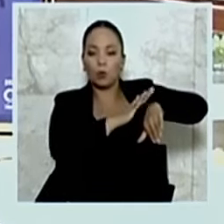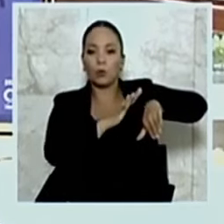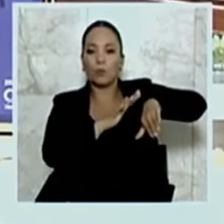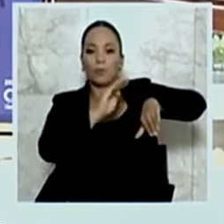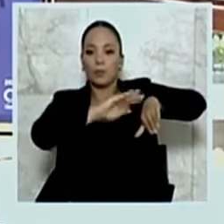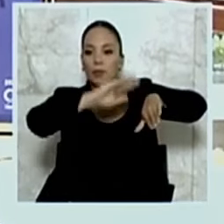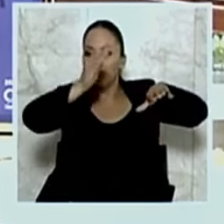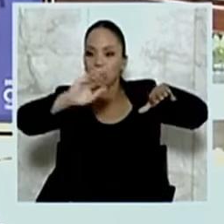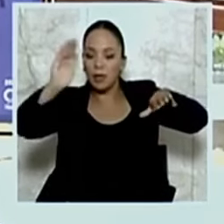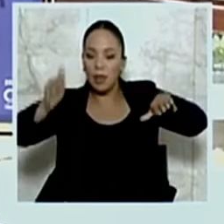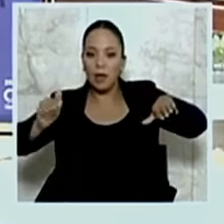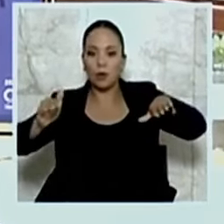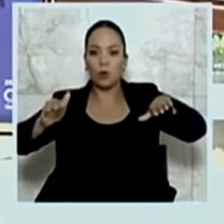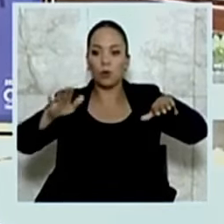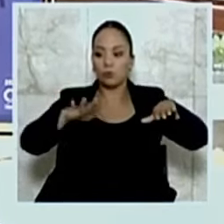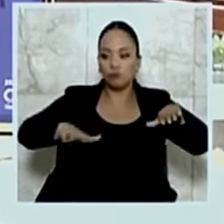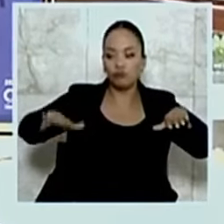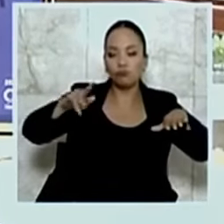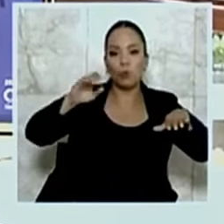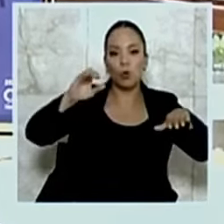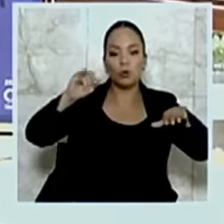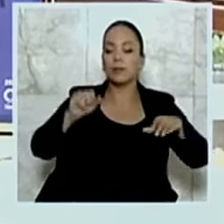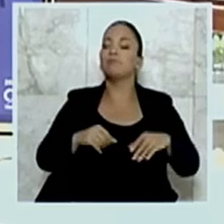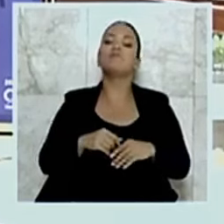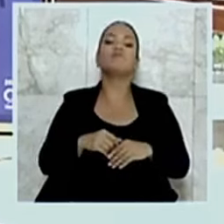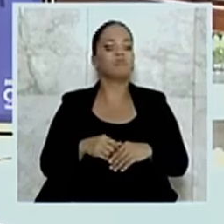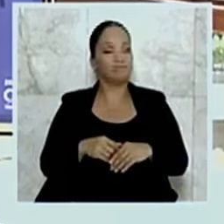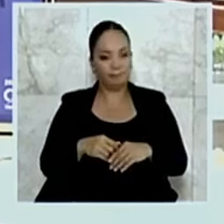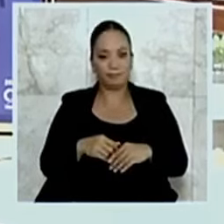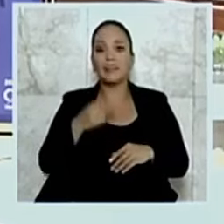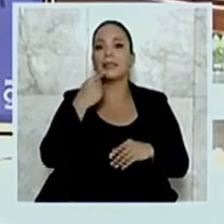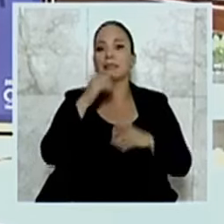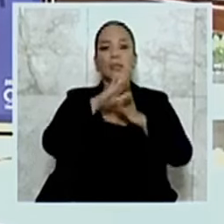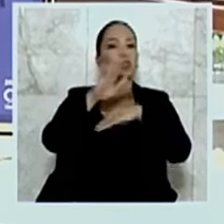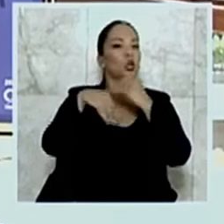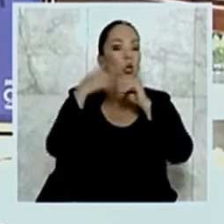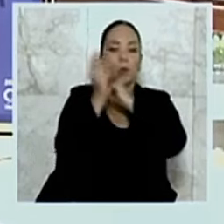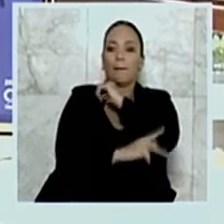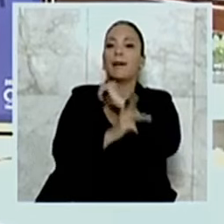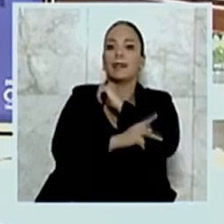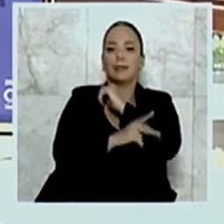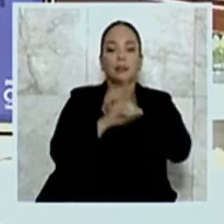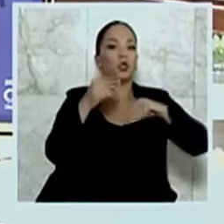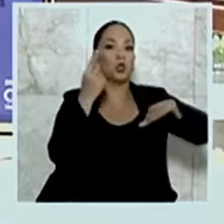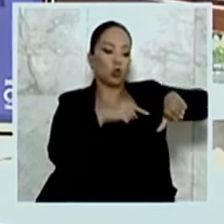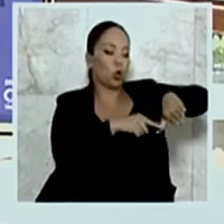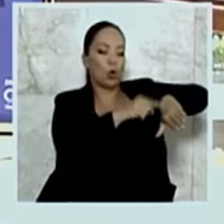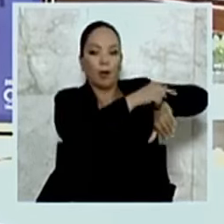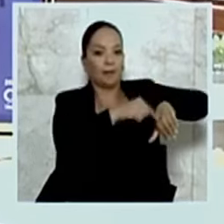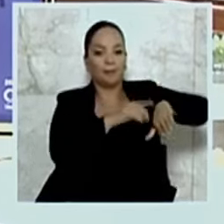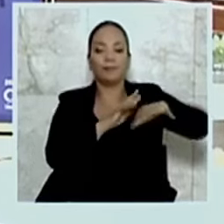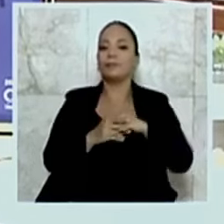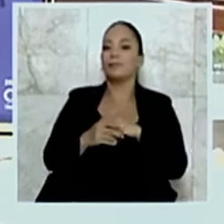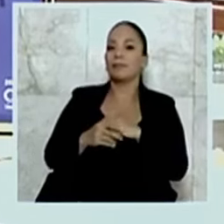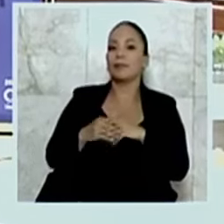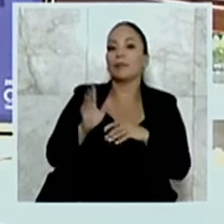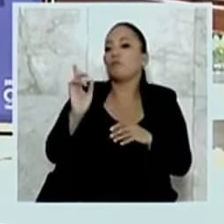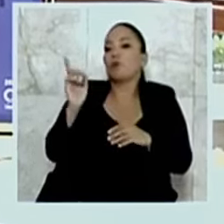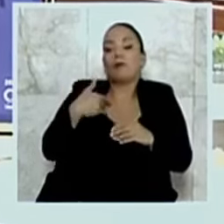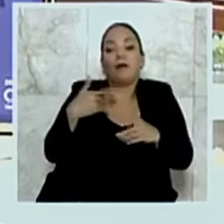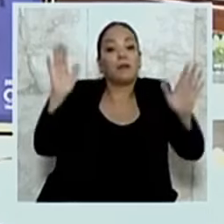haber acuicultura en la costa atlántica, en la costa pacífica, en los cerros altos, en los